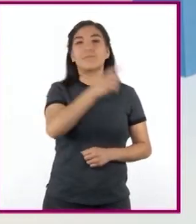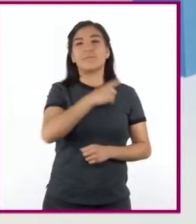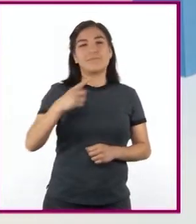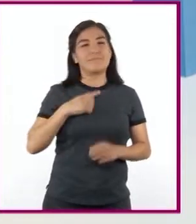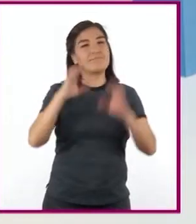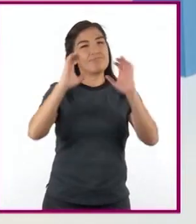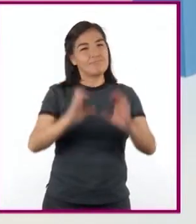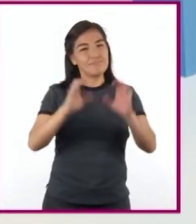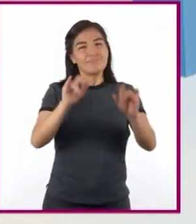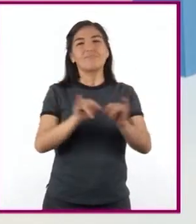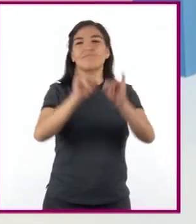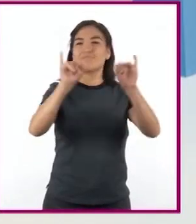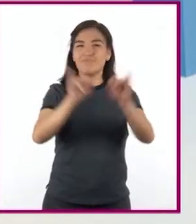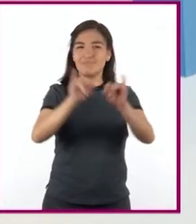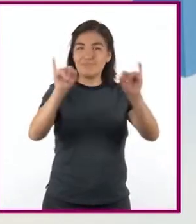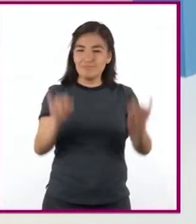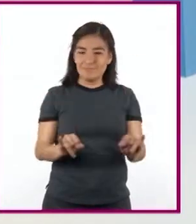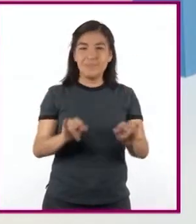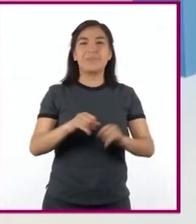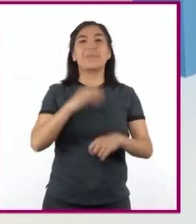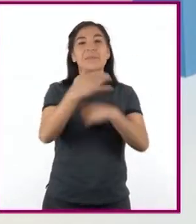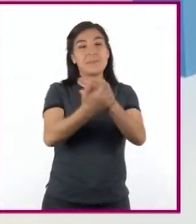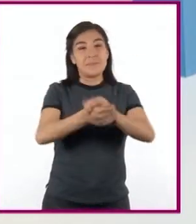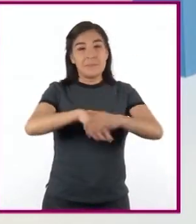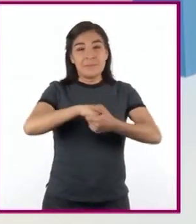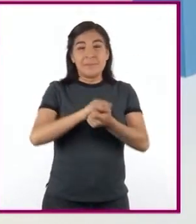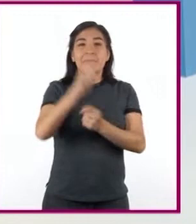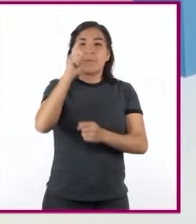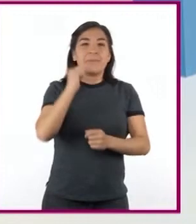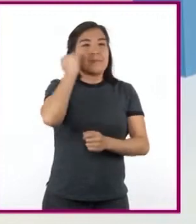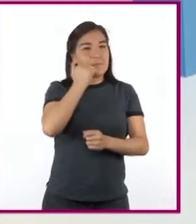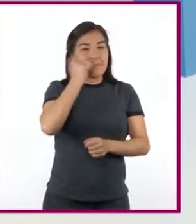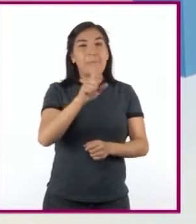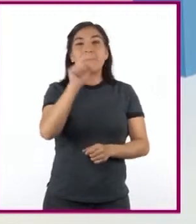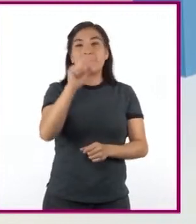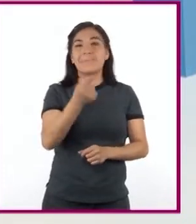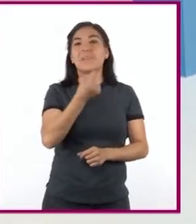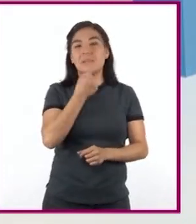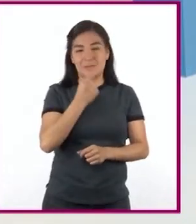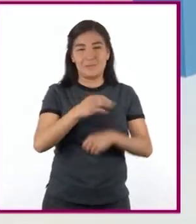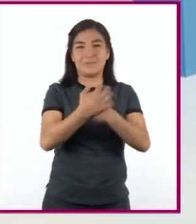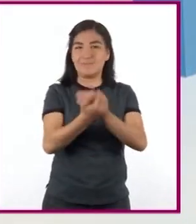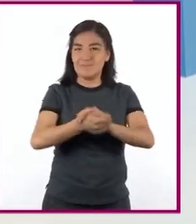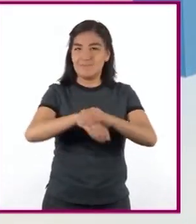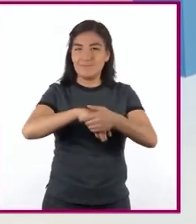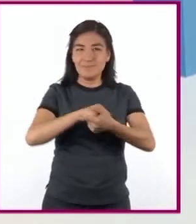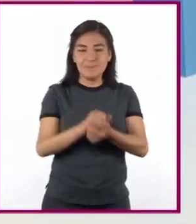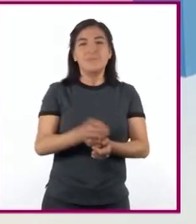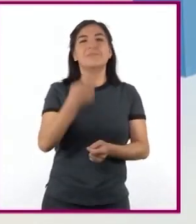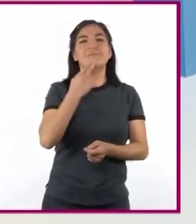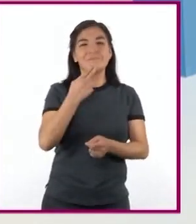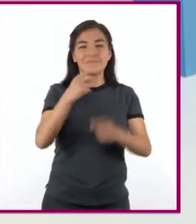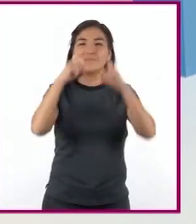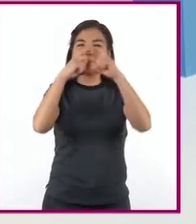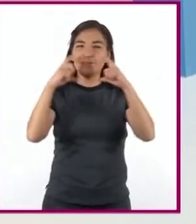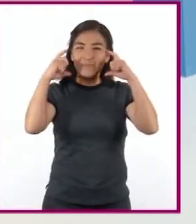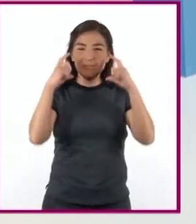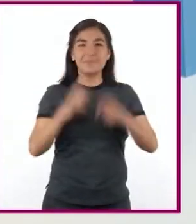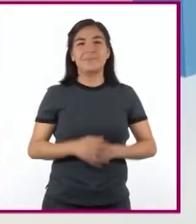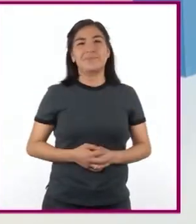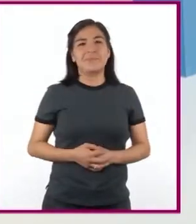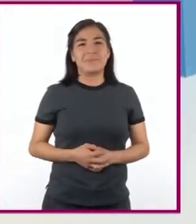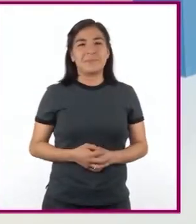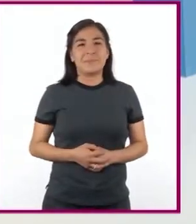sana distancia, lavarse las manos con agua y jabón durante 20 segundos y usar el cubrebocas de manera